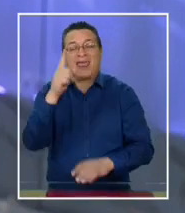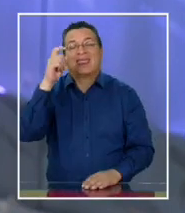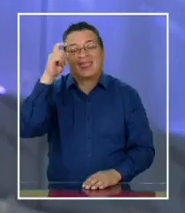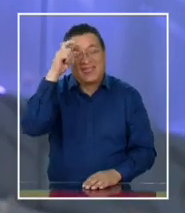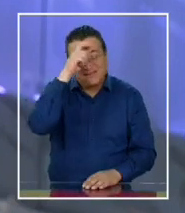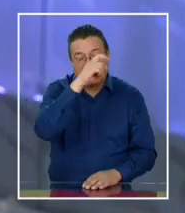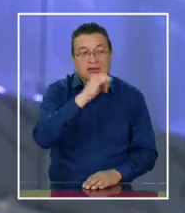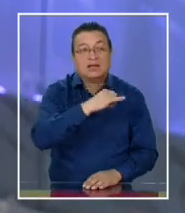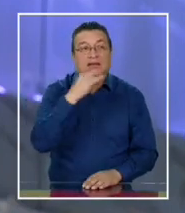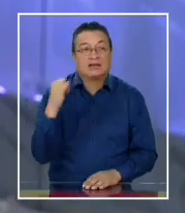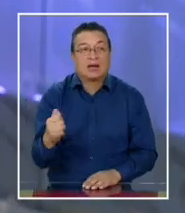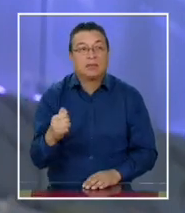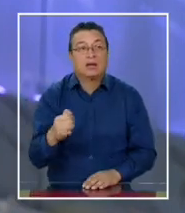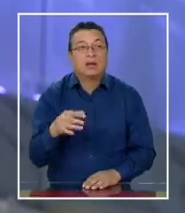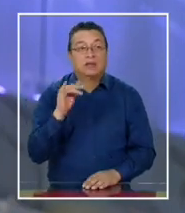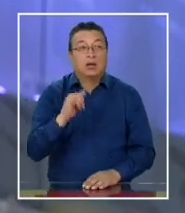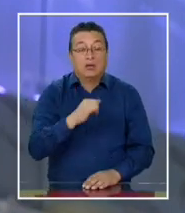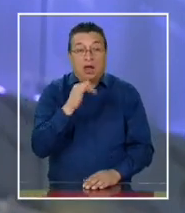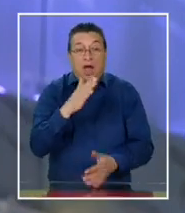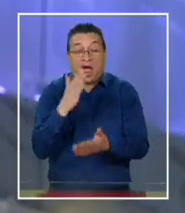porque piensen ustedes